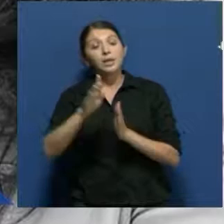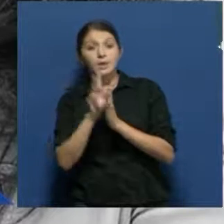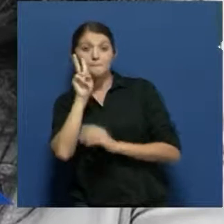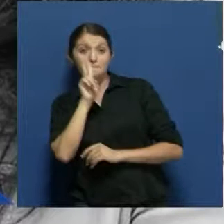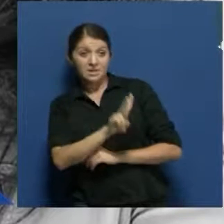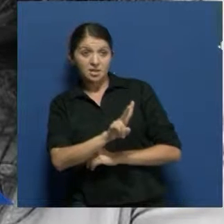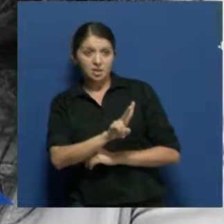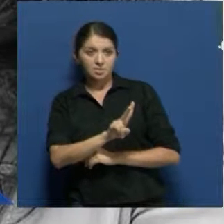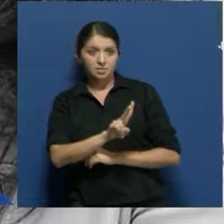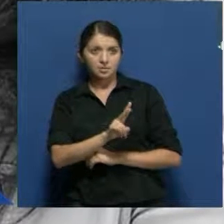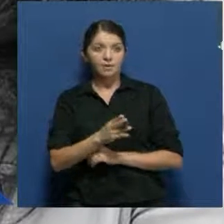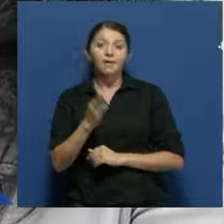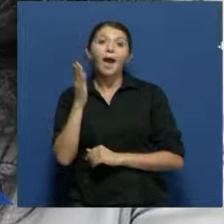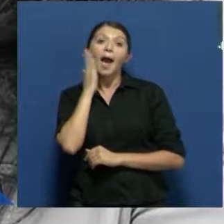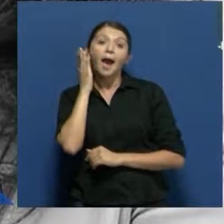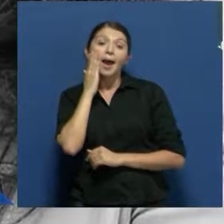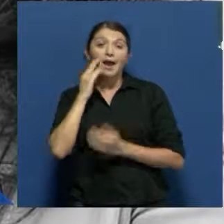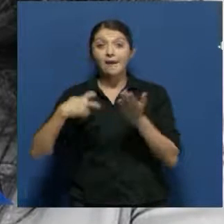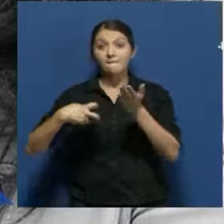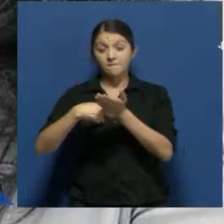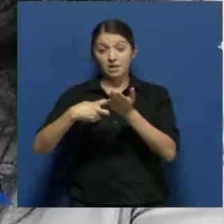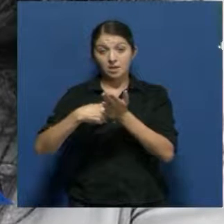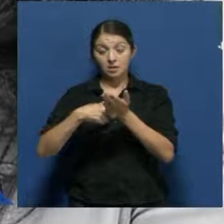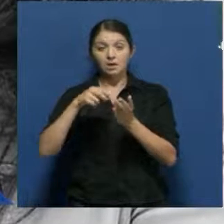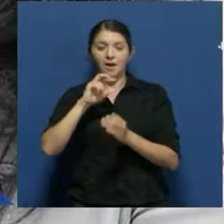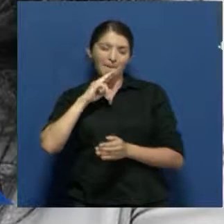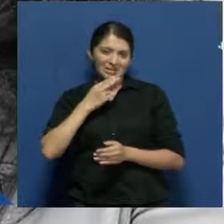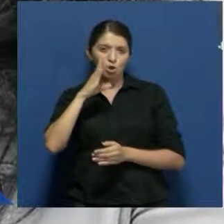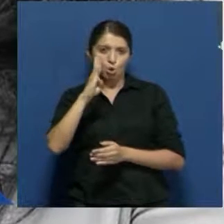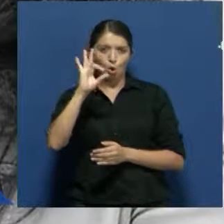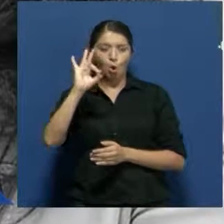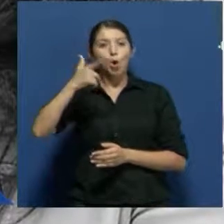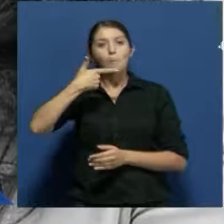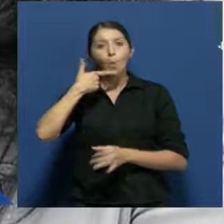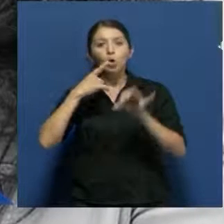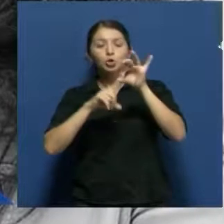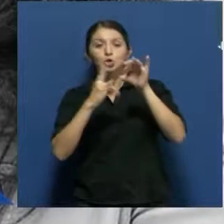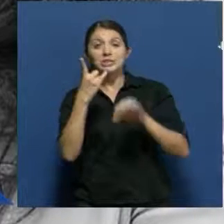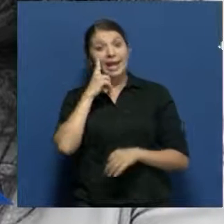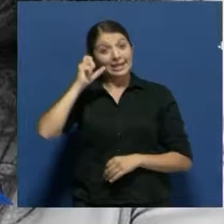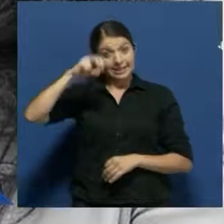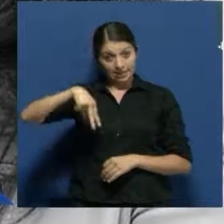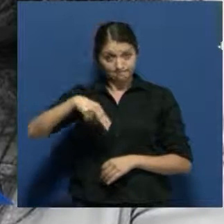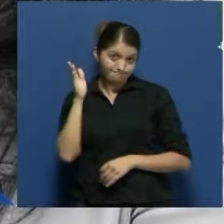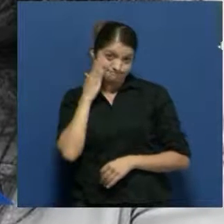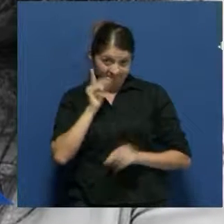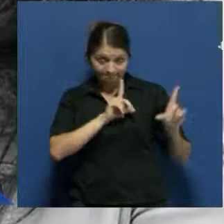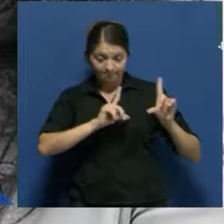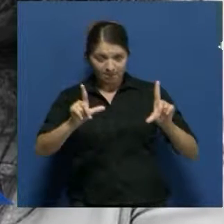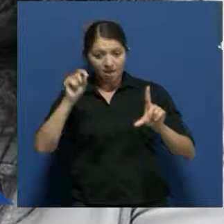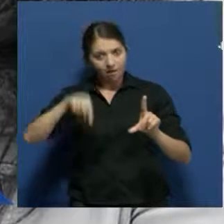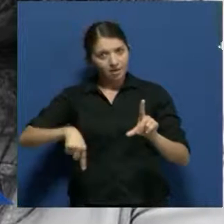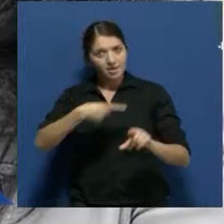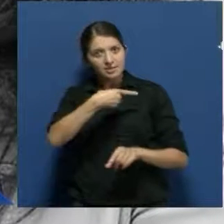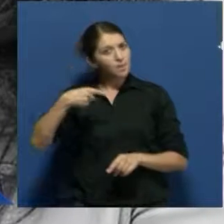rostro, la imagen de la fiscal Gabriela Bosquín, que es una de las figuras de la semana